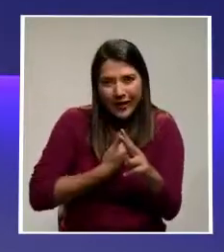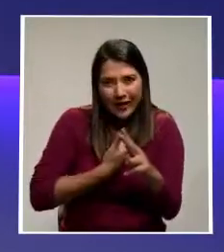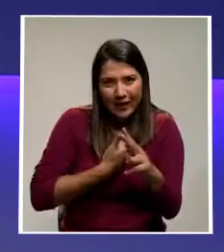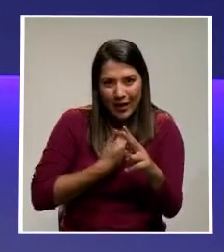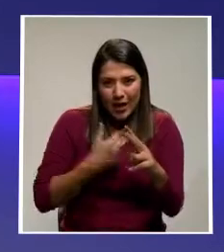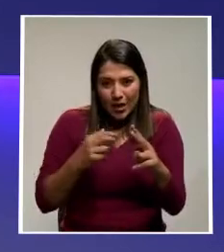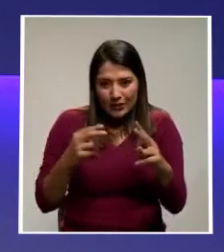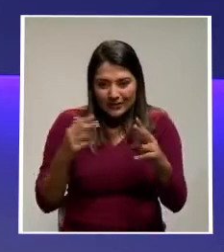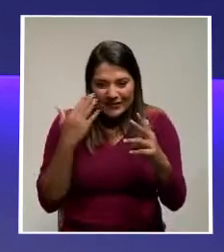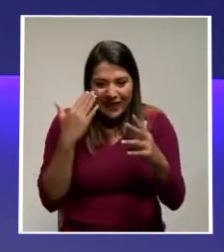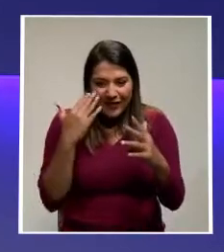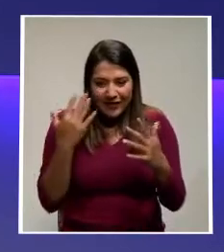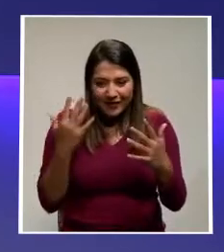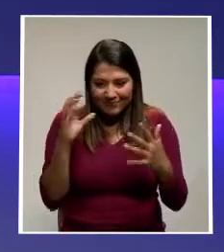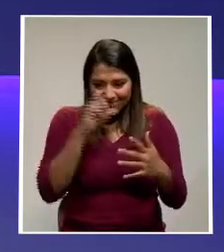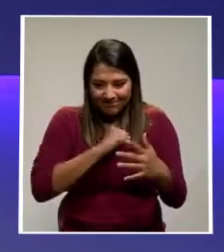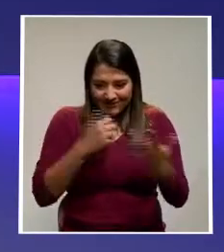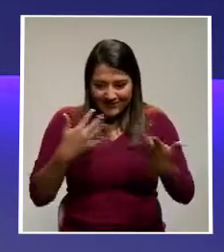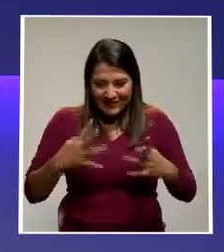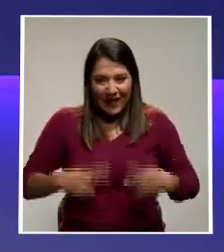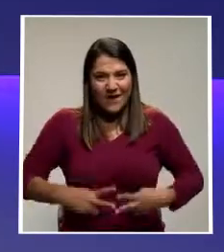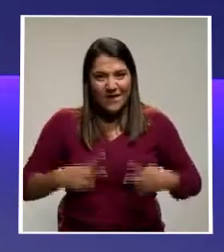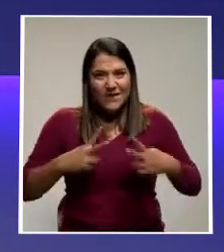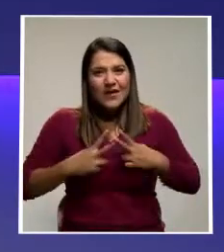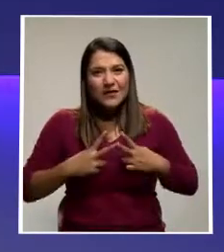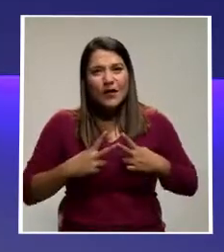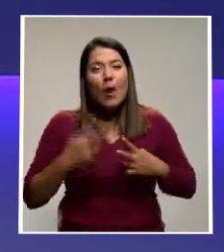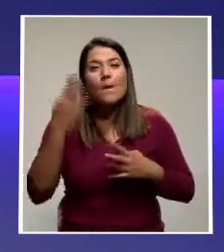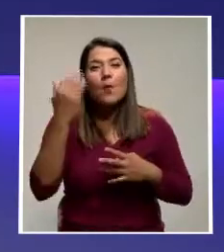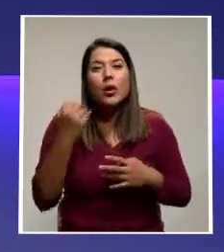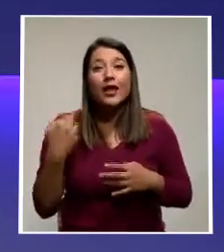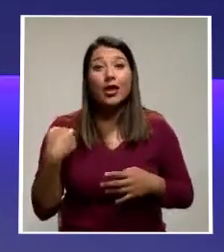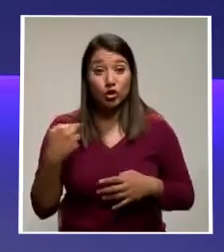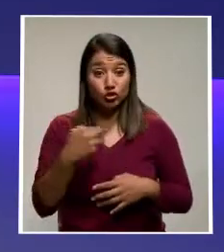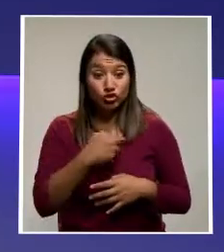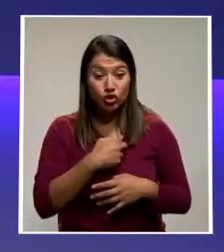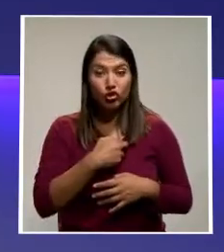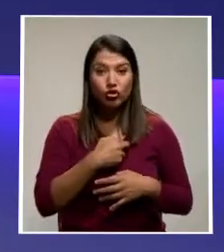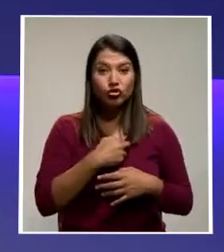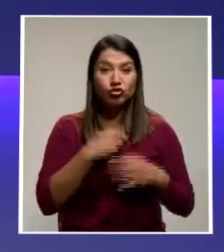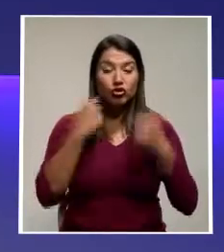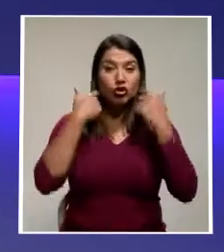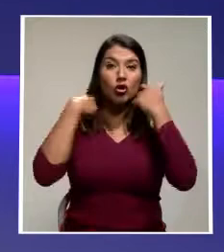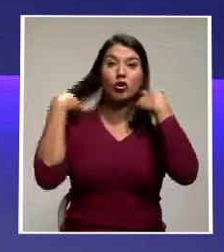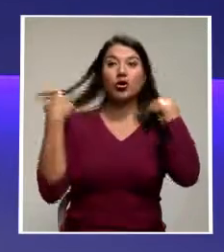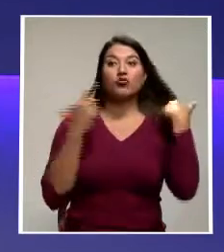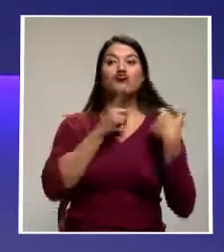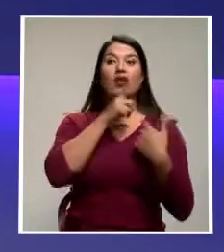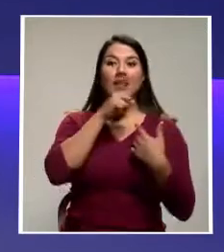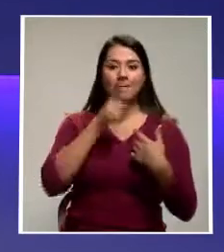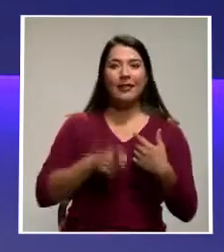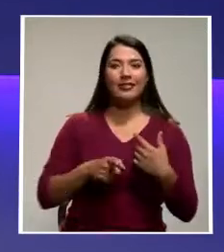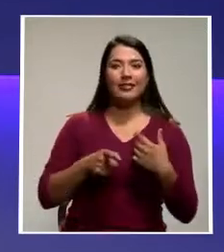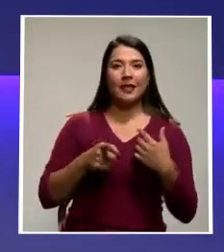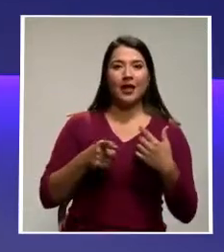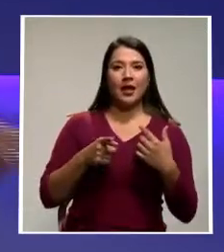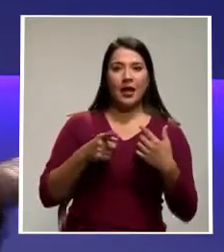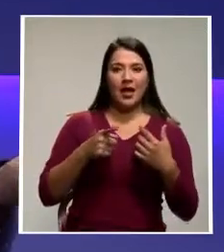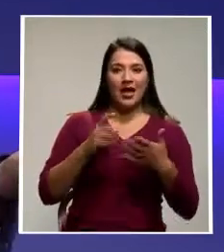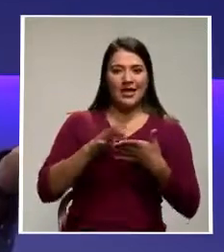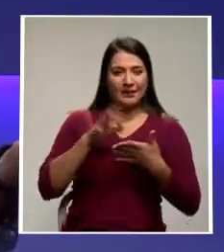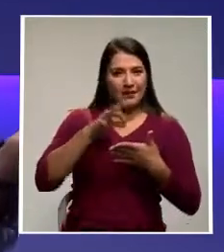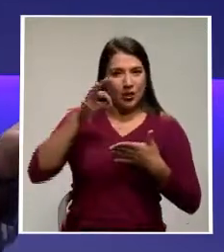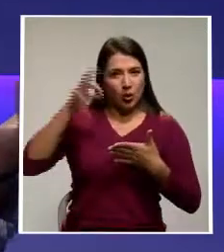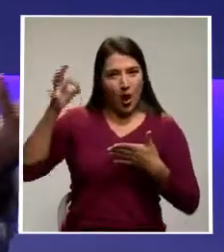humana. Porque somos seres espirituales viviendo una experiencia humana. Totalmente. ¿Verdad? Entonces claro. El lenguaje nos ayuda a